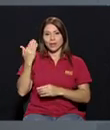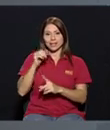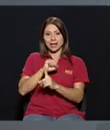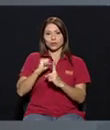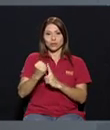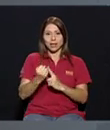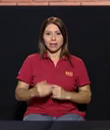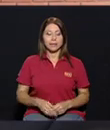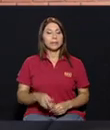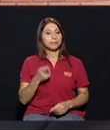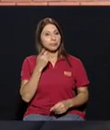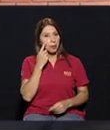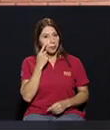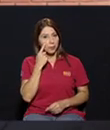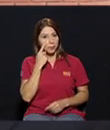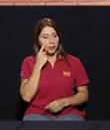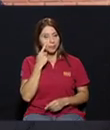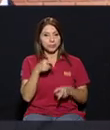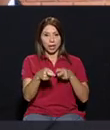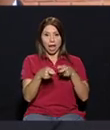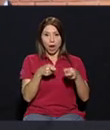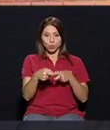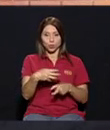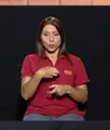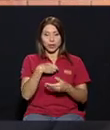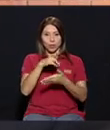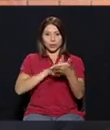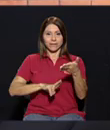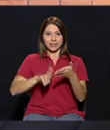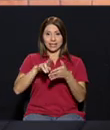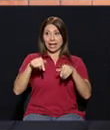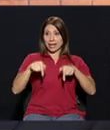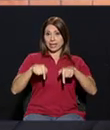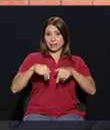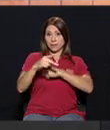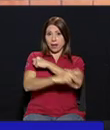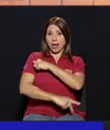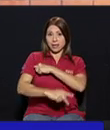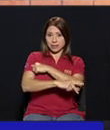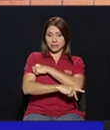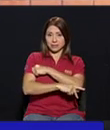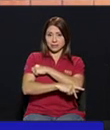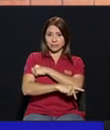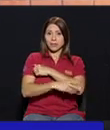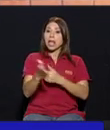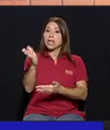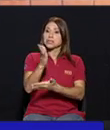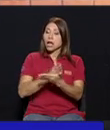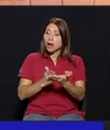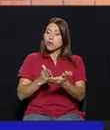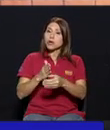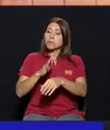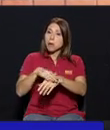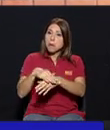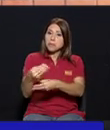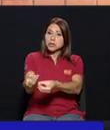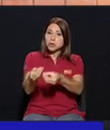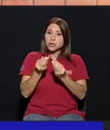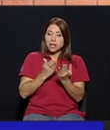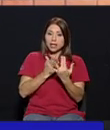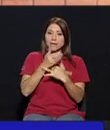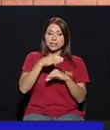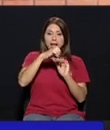antiguas de la sociedad. Mire, la autonomía universitaria en este país es una concesión que se nos da a través